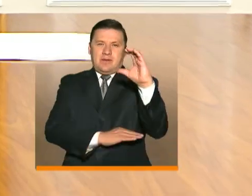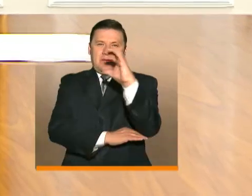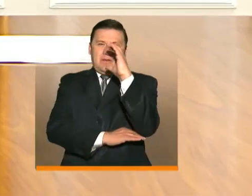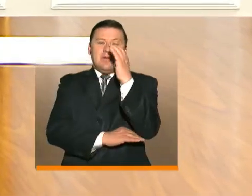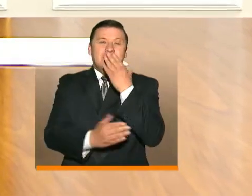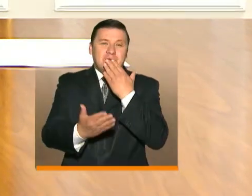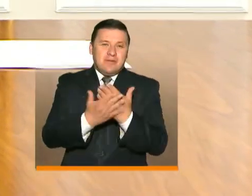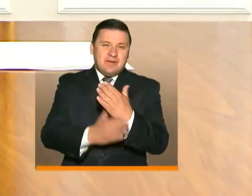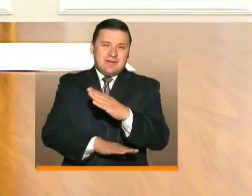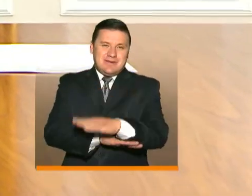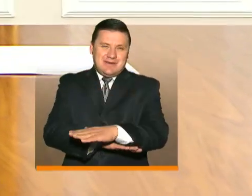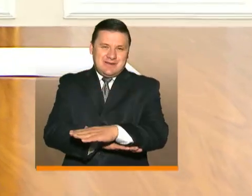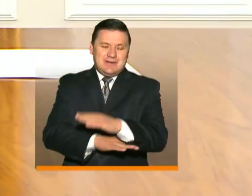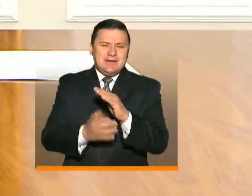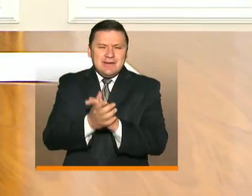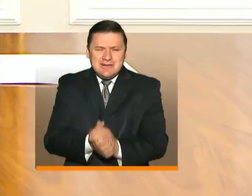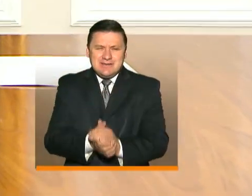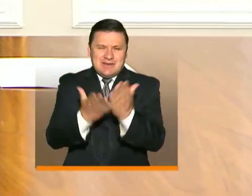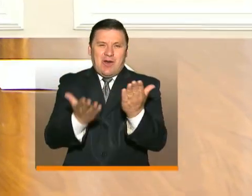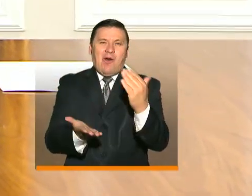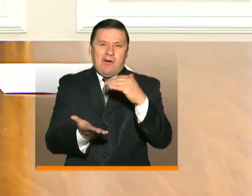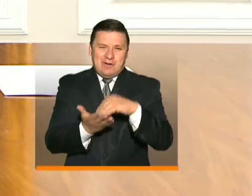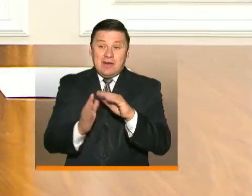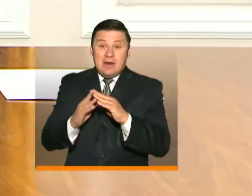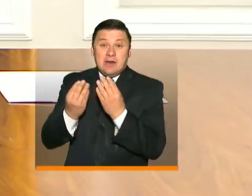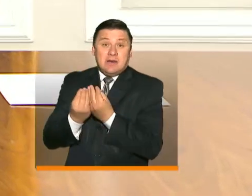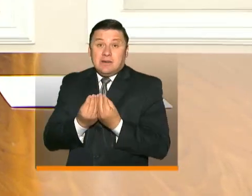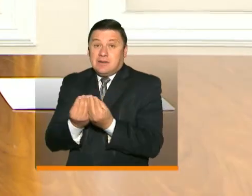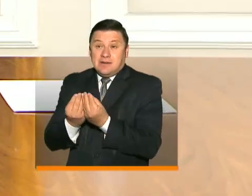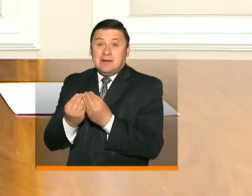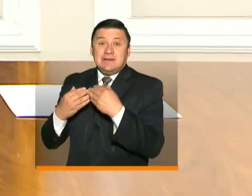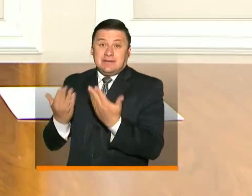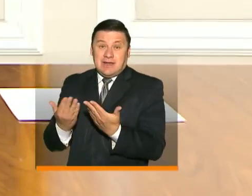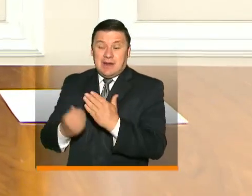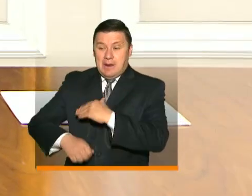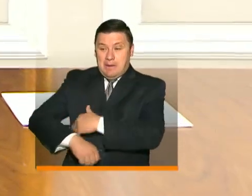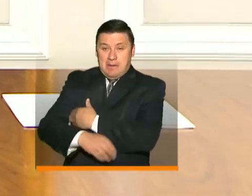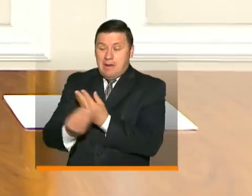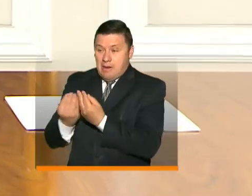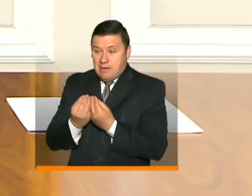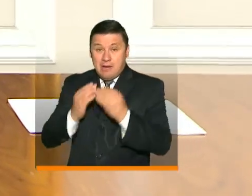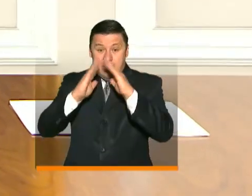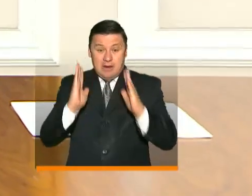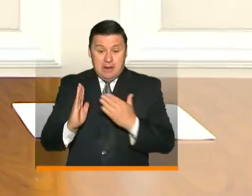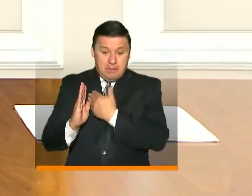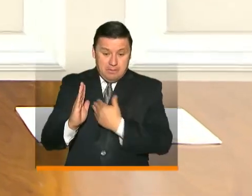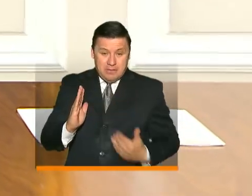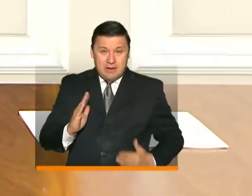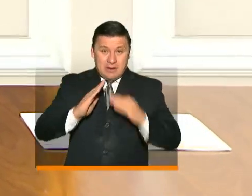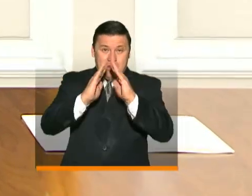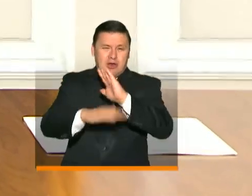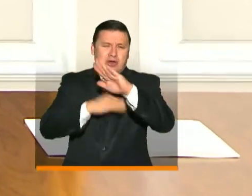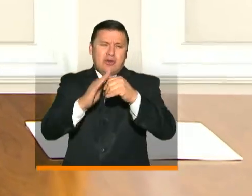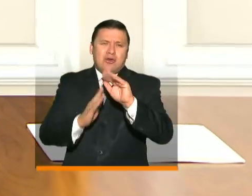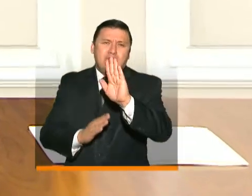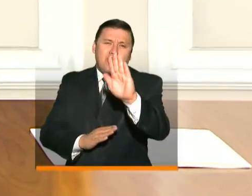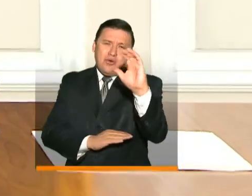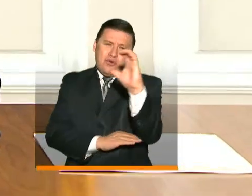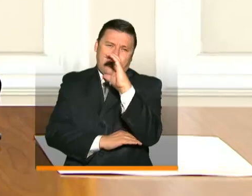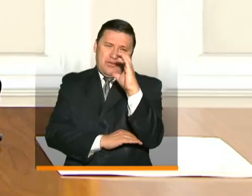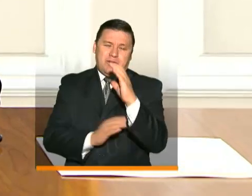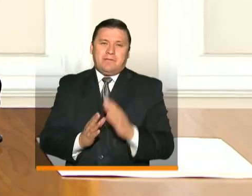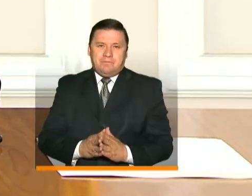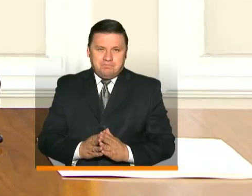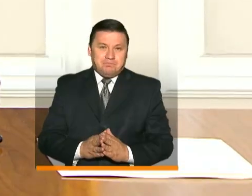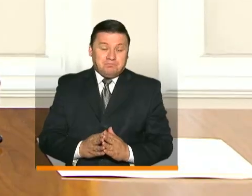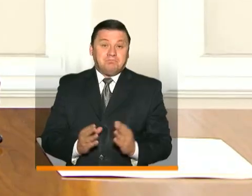Colombianos, muy buenas tardes. Los saludo una vez más desde la sala del Consejo de Ministros, en la Casa de Nariño, la casa de todos los colombianos.